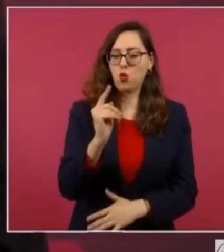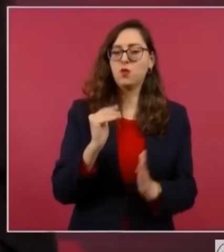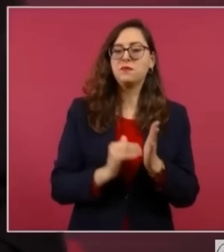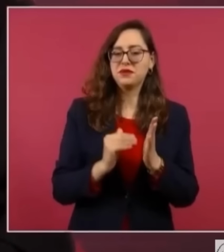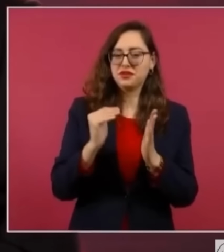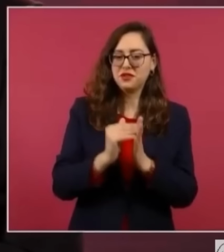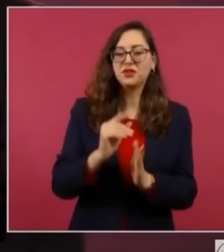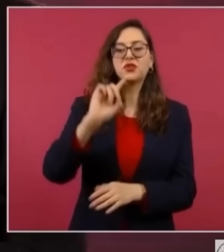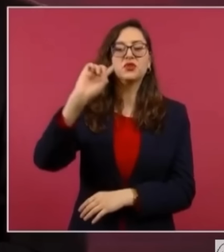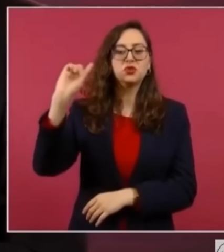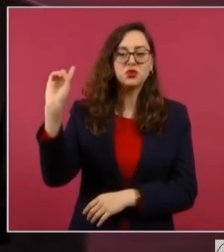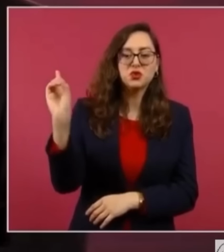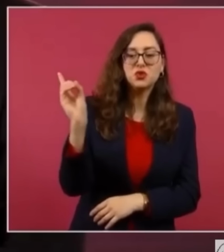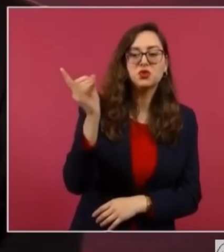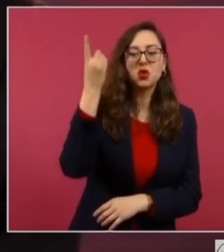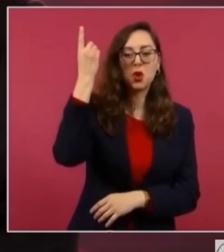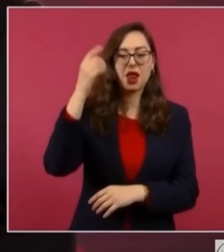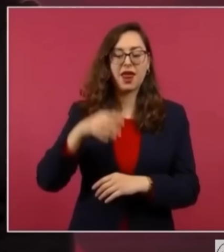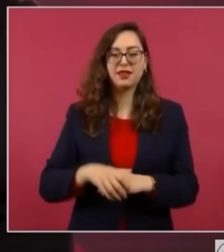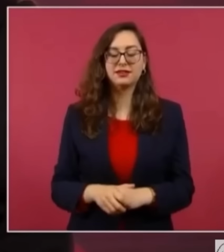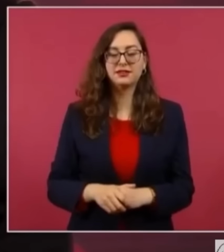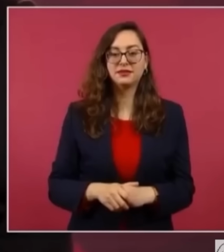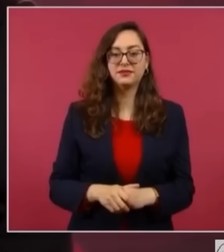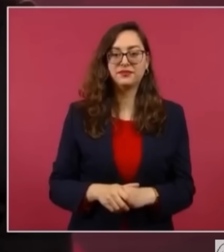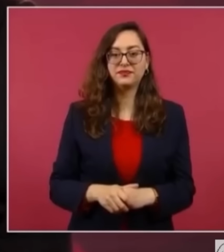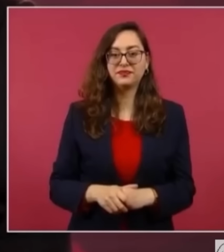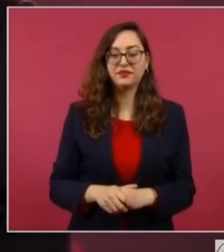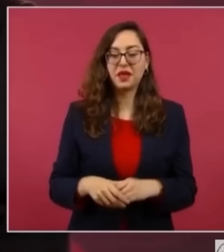$1,000,000. Y dice que son